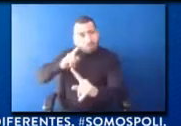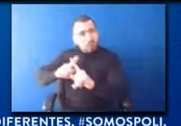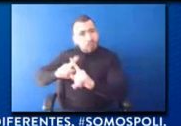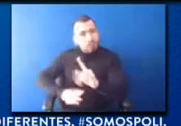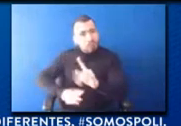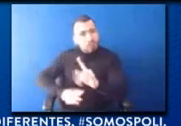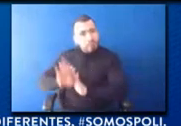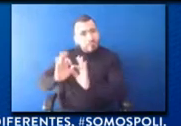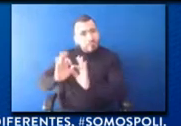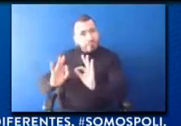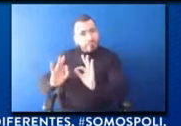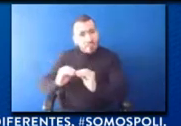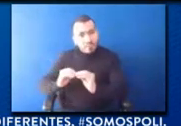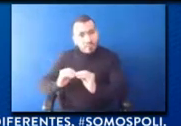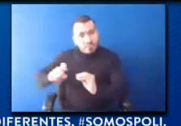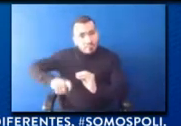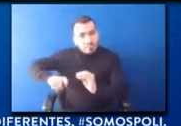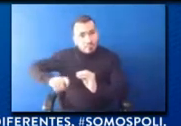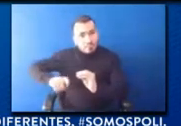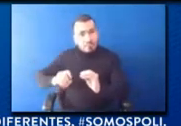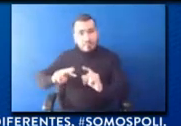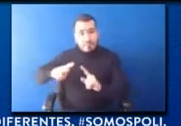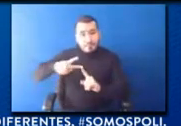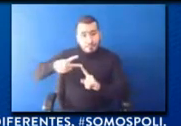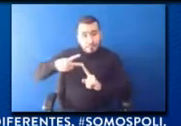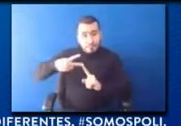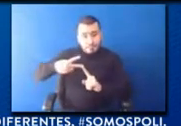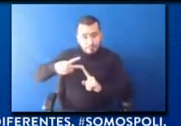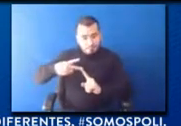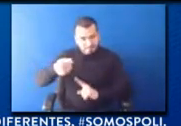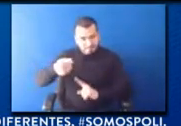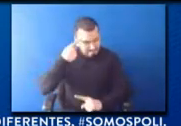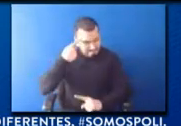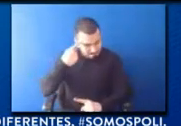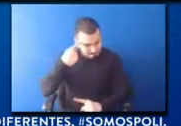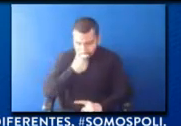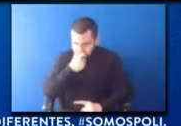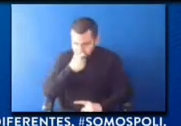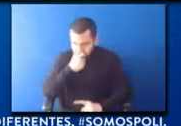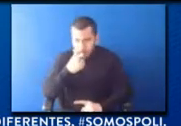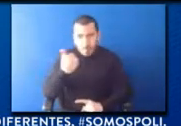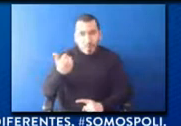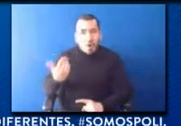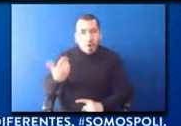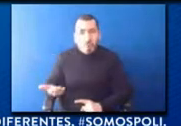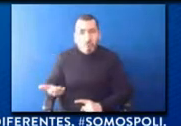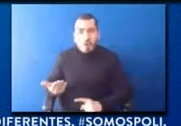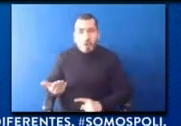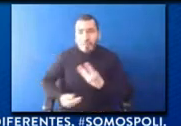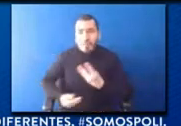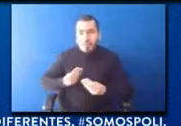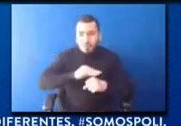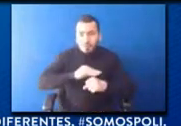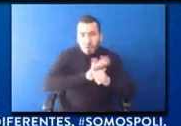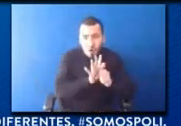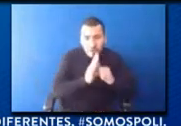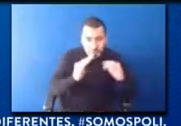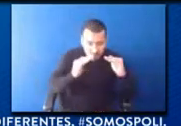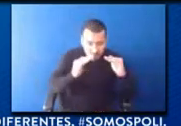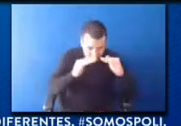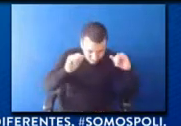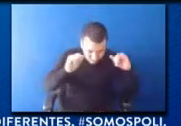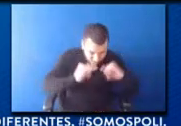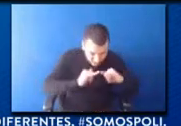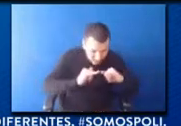necesita. Segundo, pensar modo cueva COVID, como lo denominamos nosotros, no es una buena